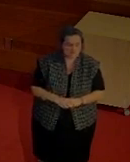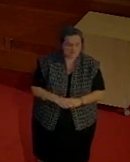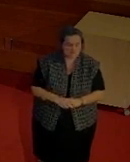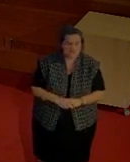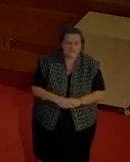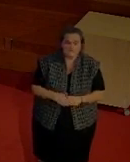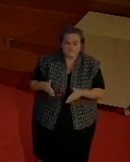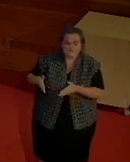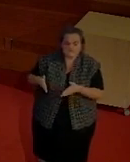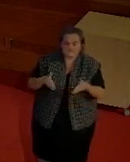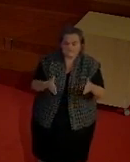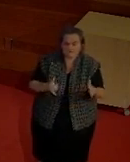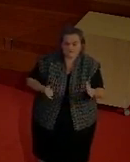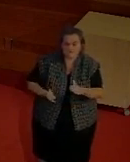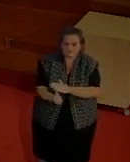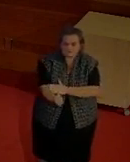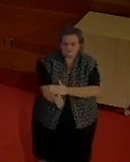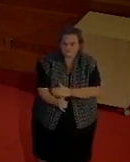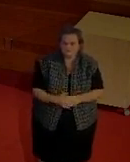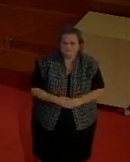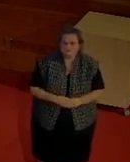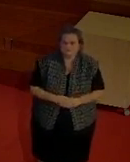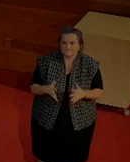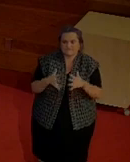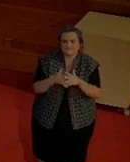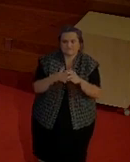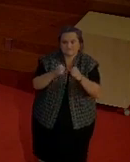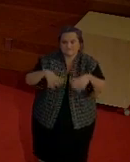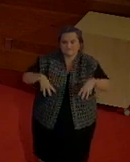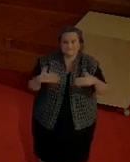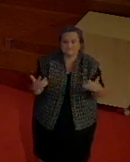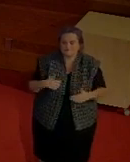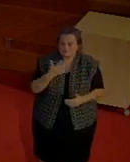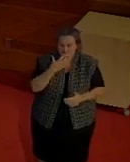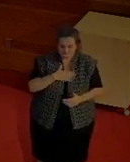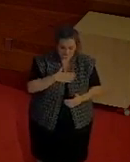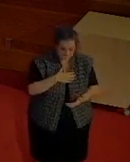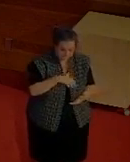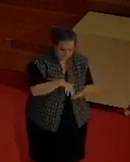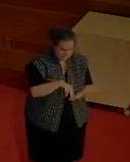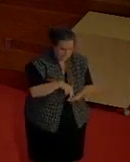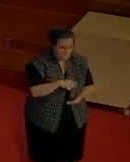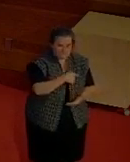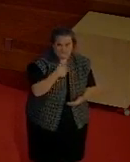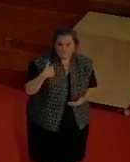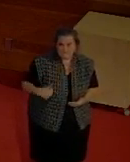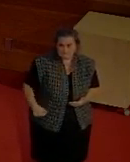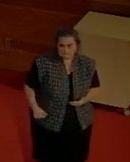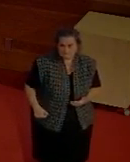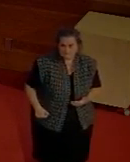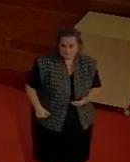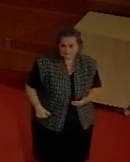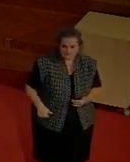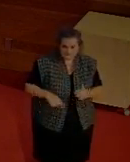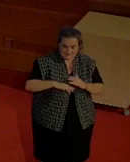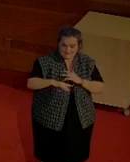ruta el esquema es si estamos en China y resulta que por los mares lo tengo